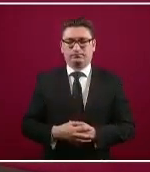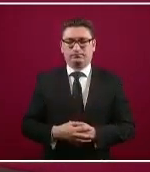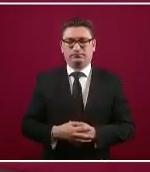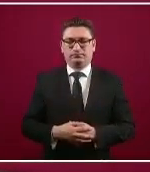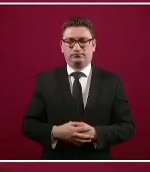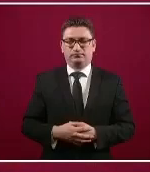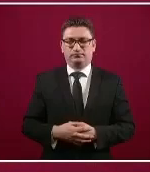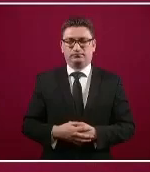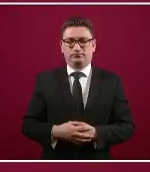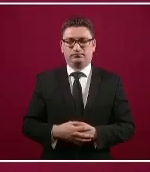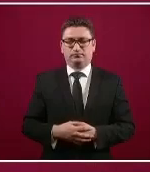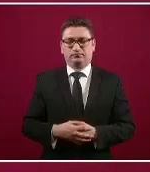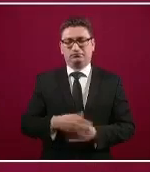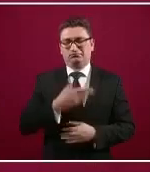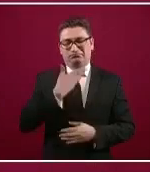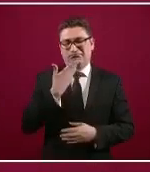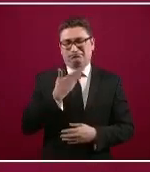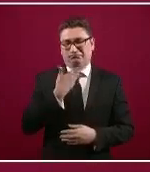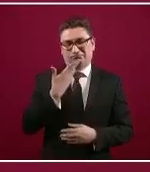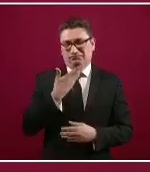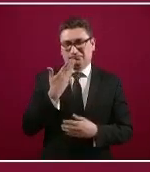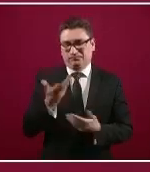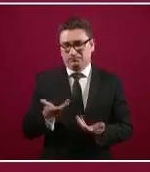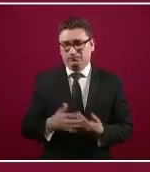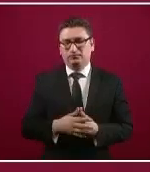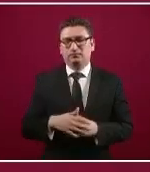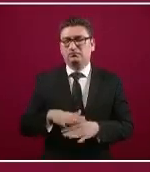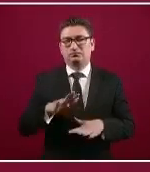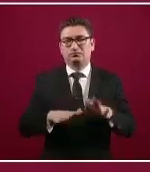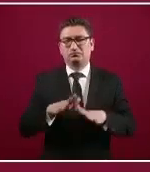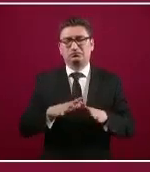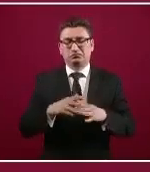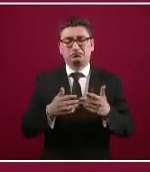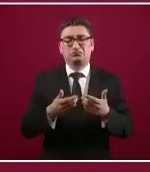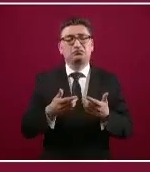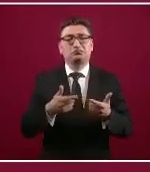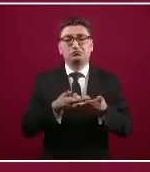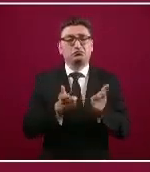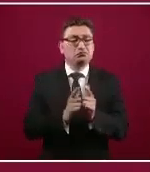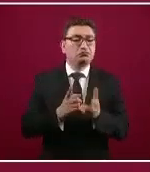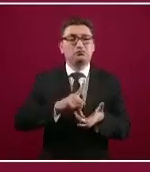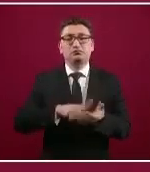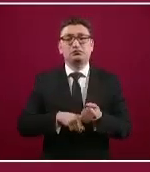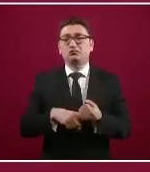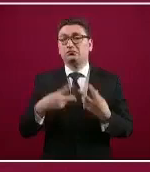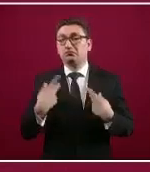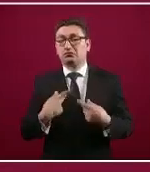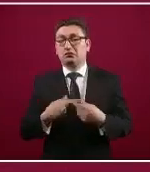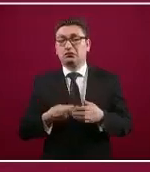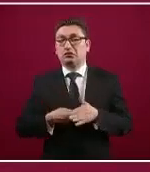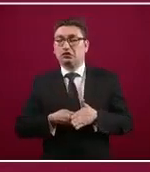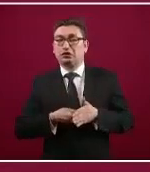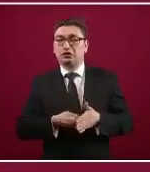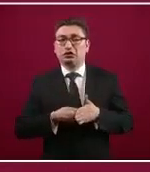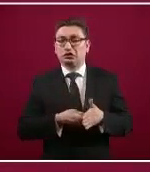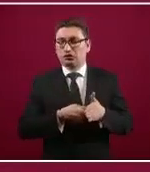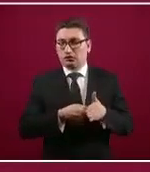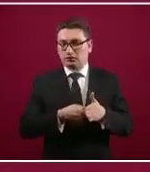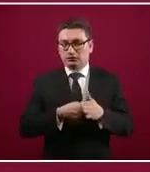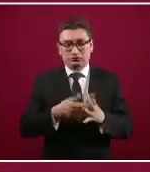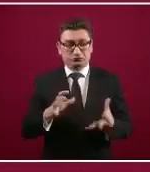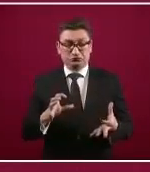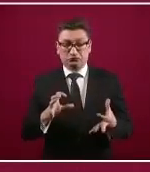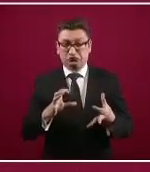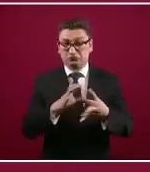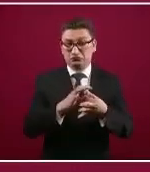como suele pasar, que hay instigadores. No se logró la alianza,